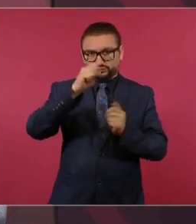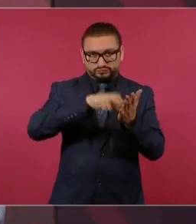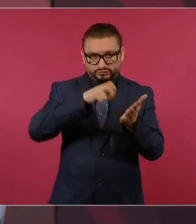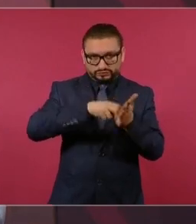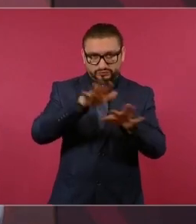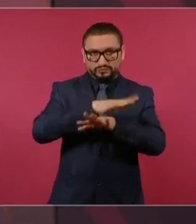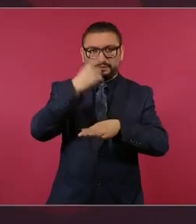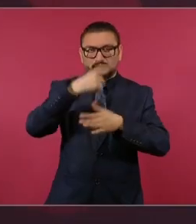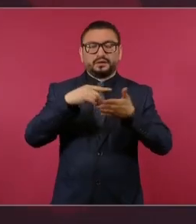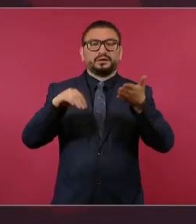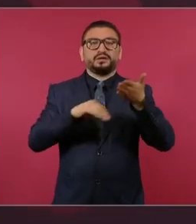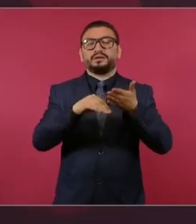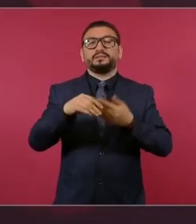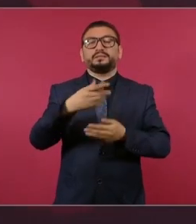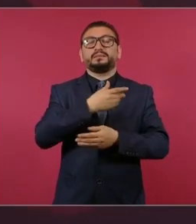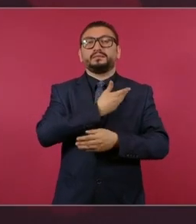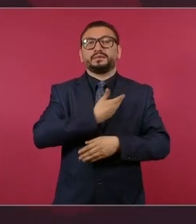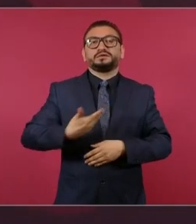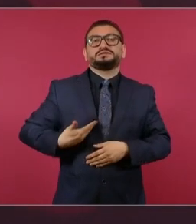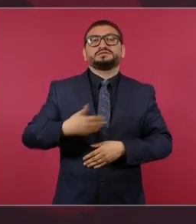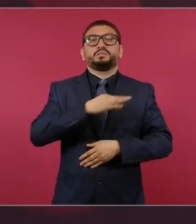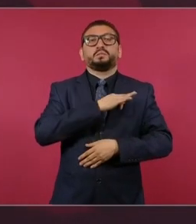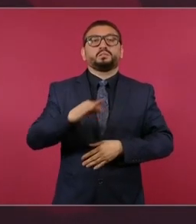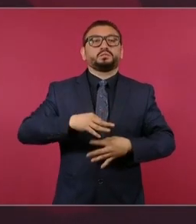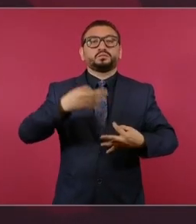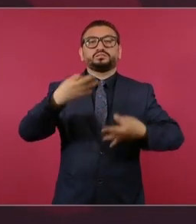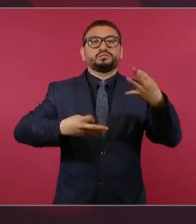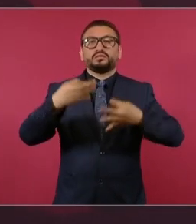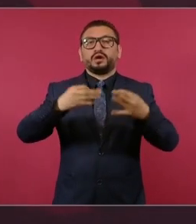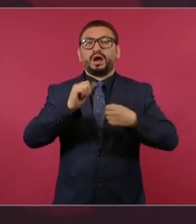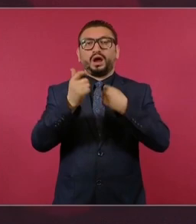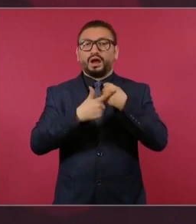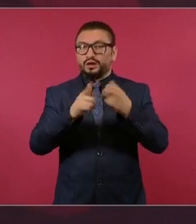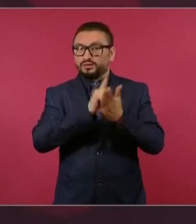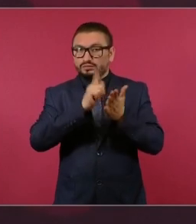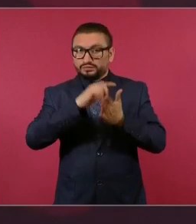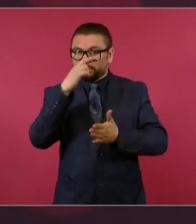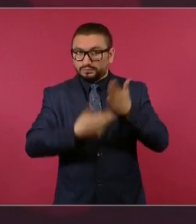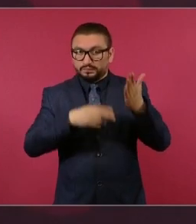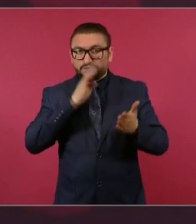para que al presidente se le pueda juzgar por cualquier delito,